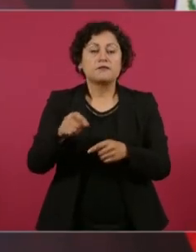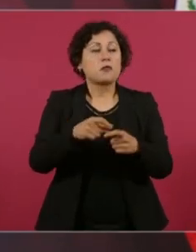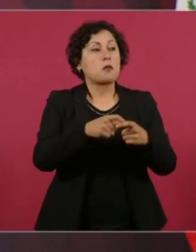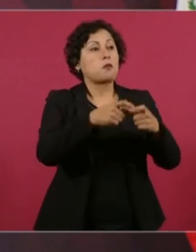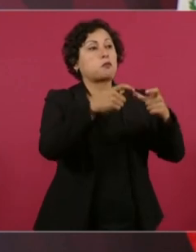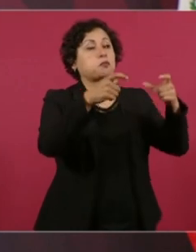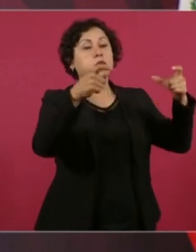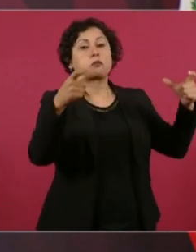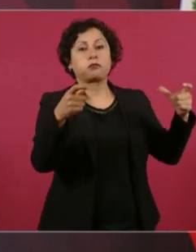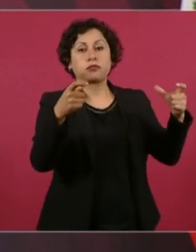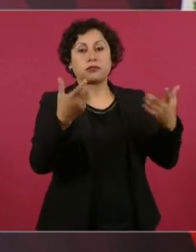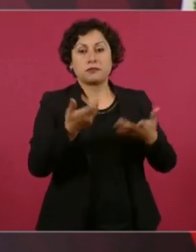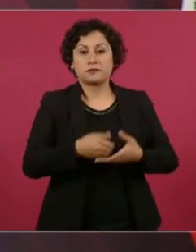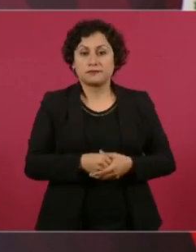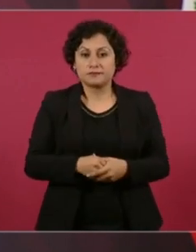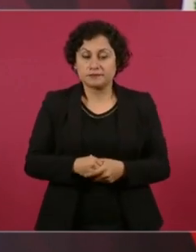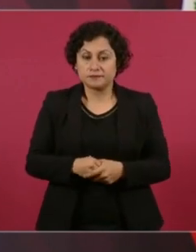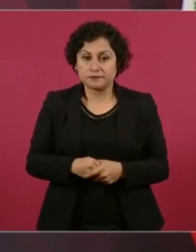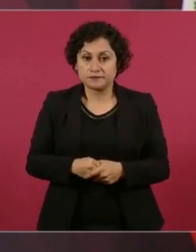que la otra,